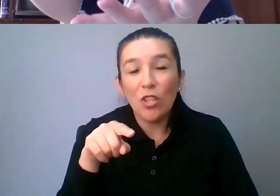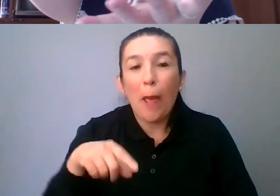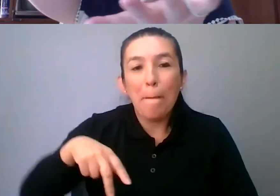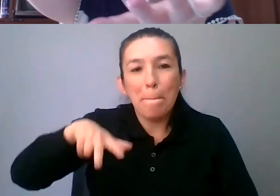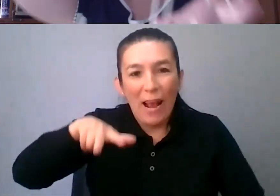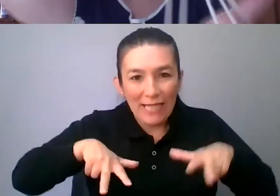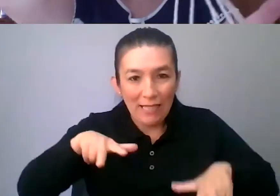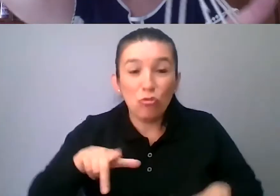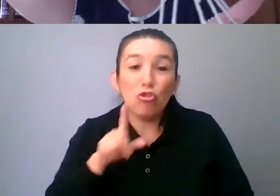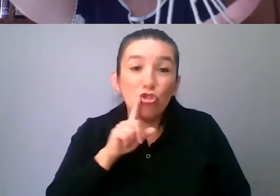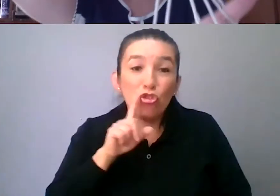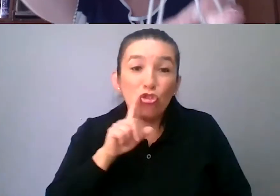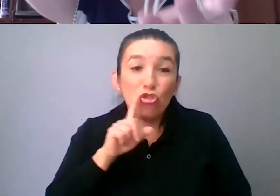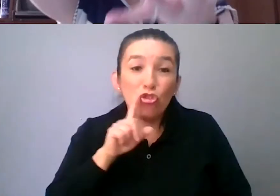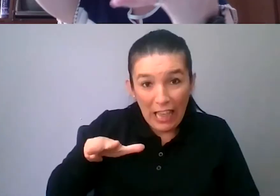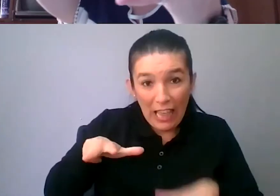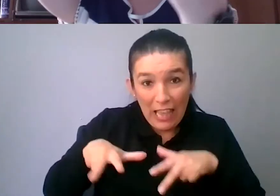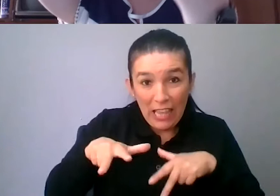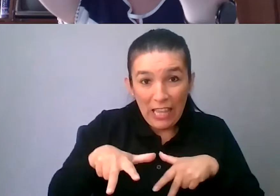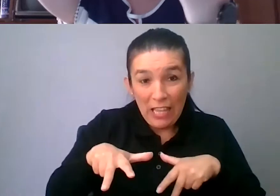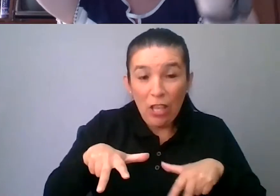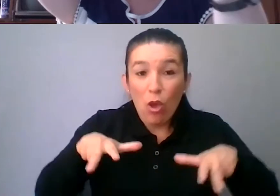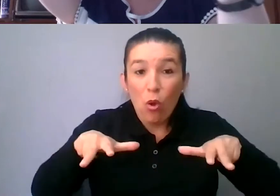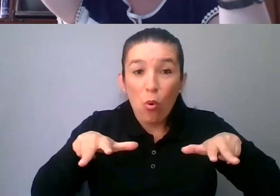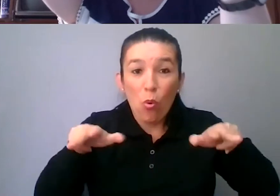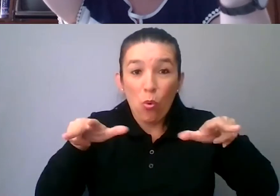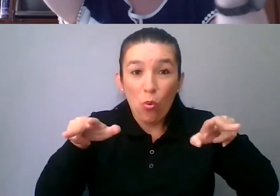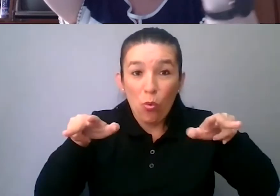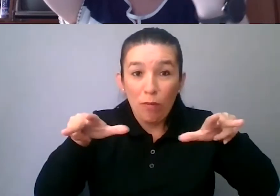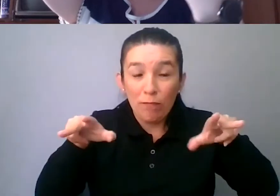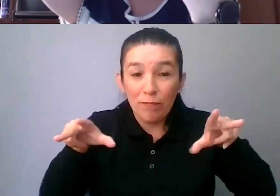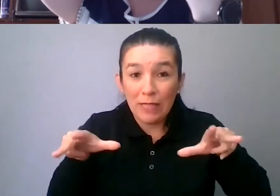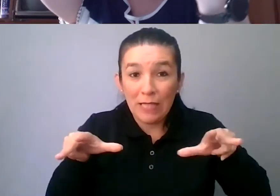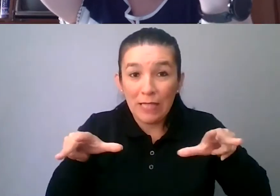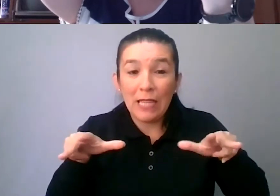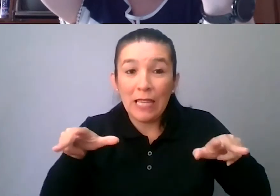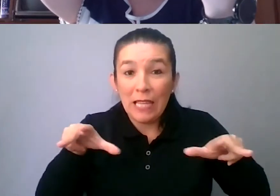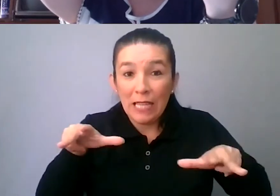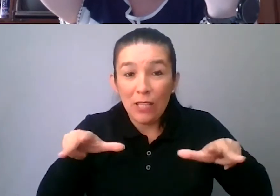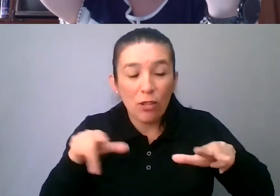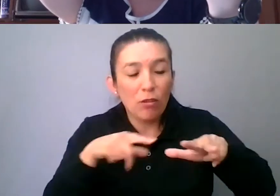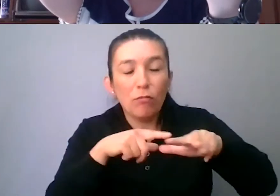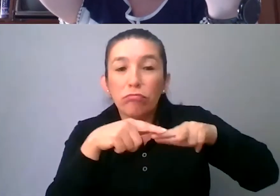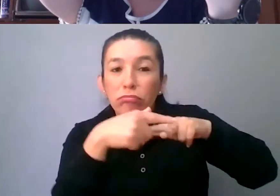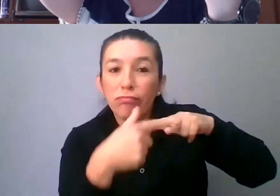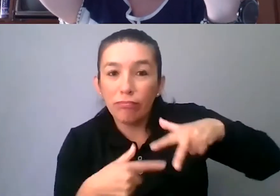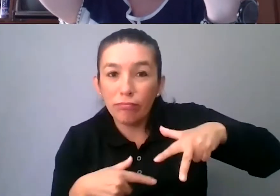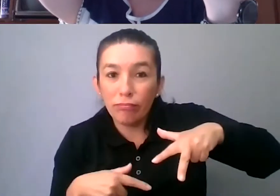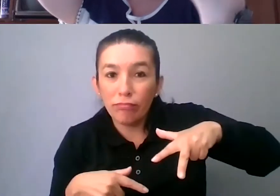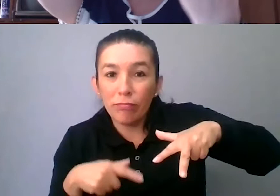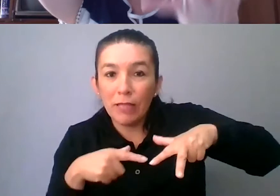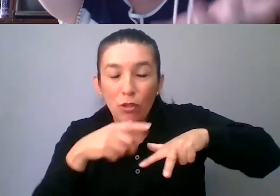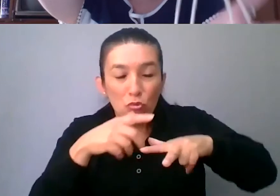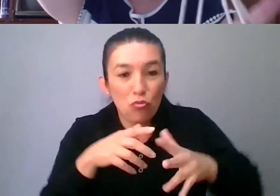detalle. Tiene tres dedos. Uno está en el pulgar izquierdo, el otro en el índice y el otro en el meñique izquierdo y se